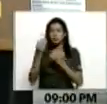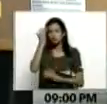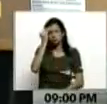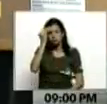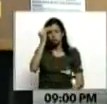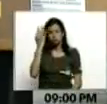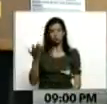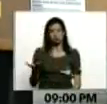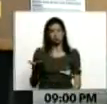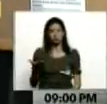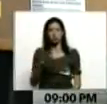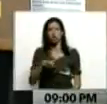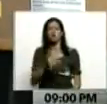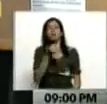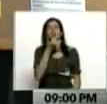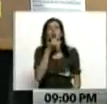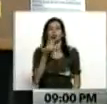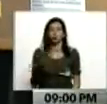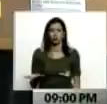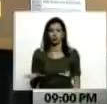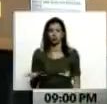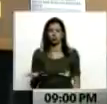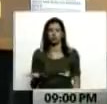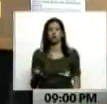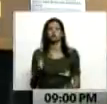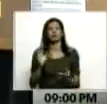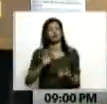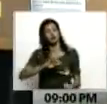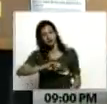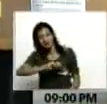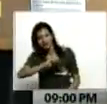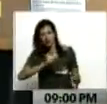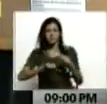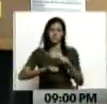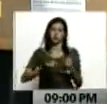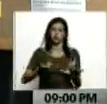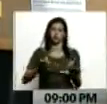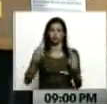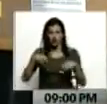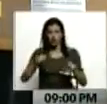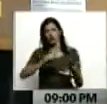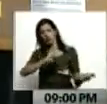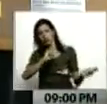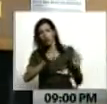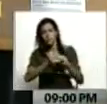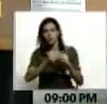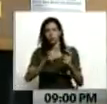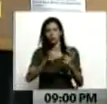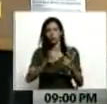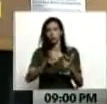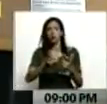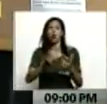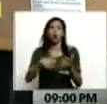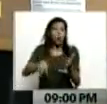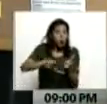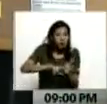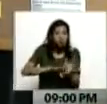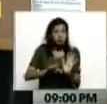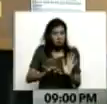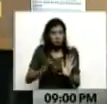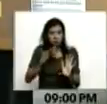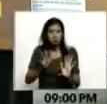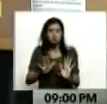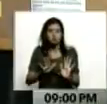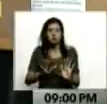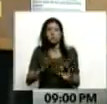todo las cosas que hizo mal dónde falló para tratar de corregirlas y cuando venga una